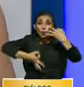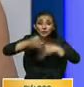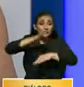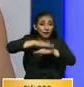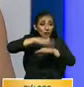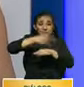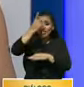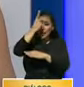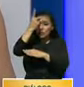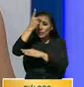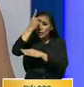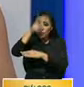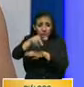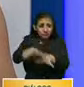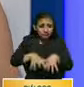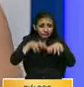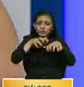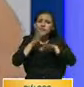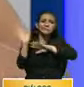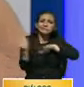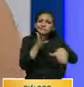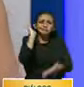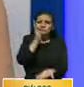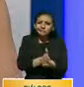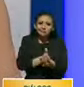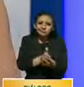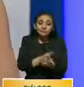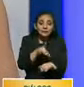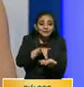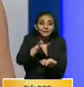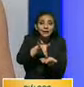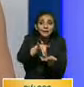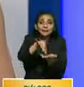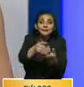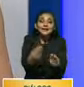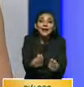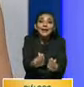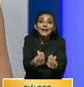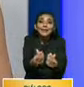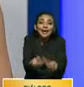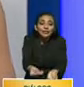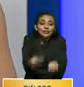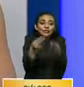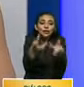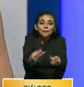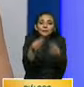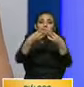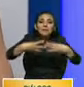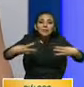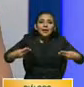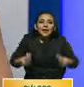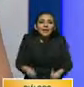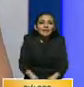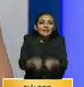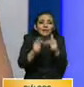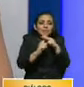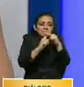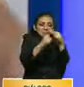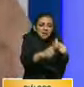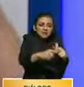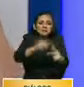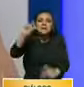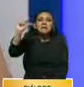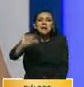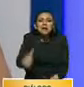del pequeño y mediano agricultor. Tendrán semillas de calidad, insumos de calidad, crédito oportuno y